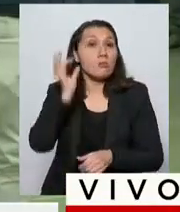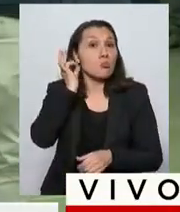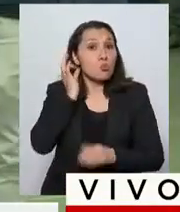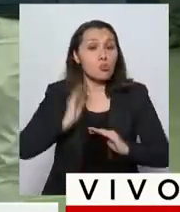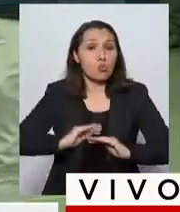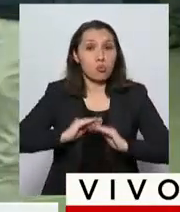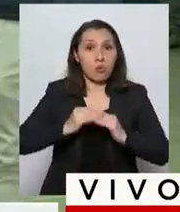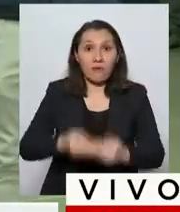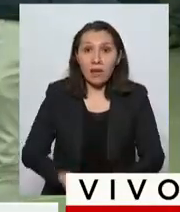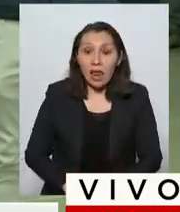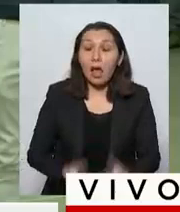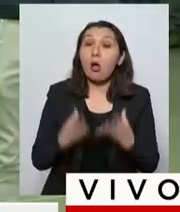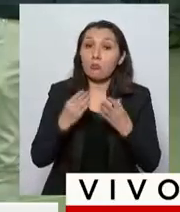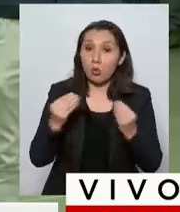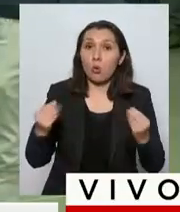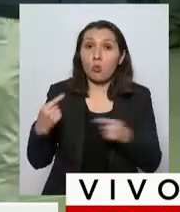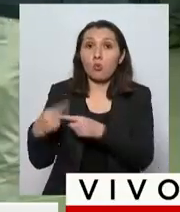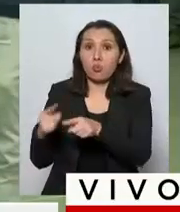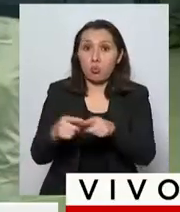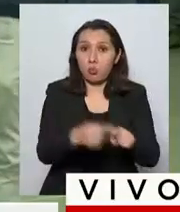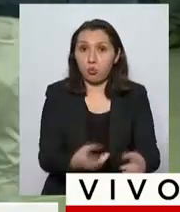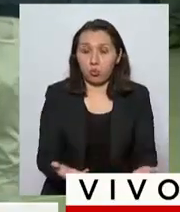mujeres embarazadas y muchos otros.